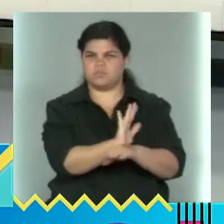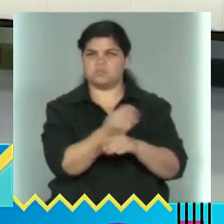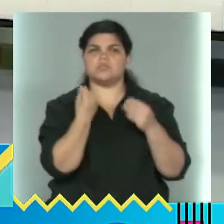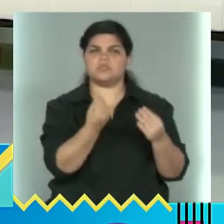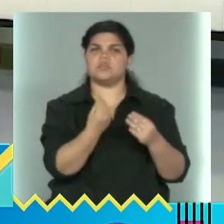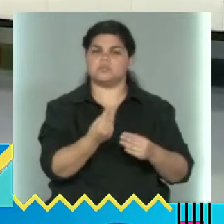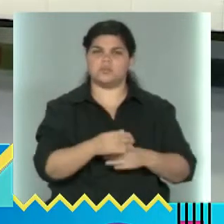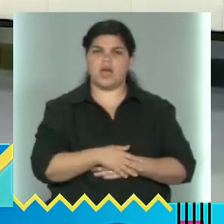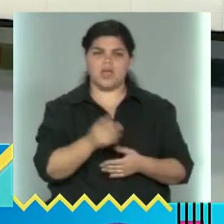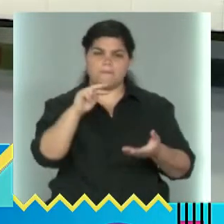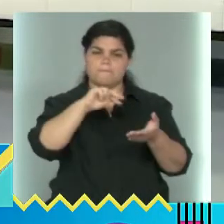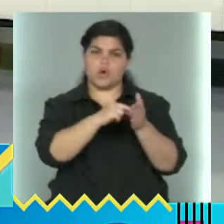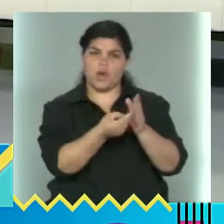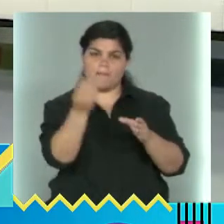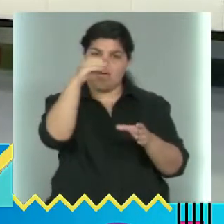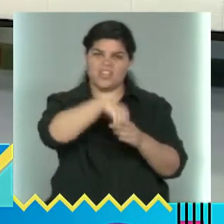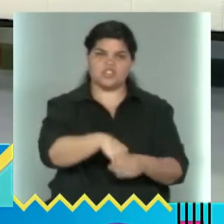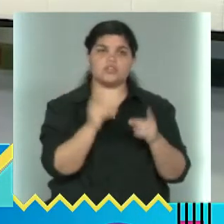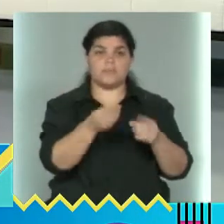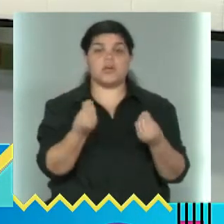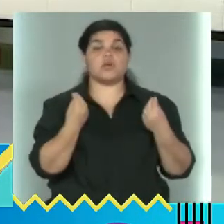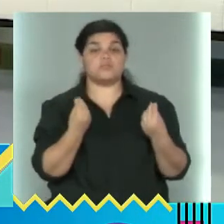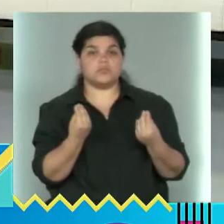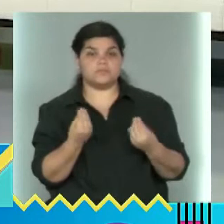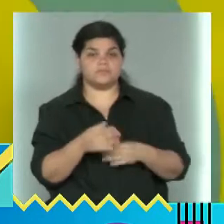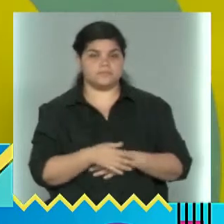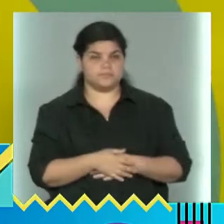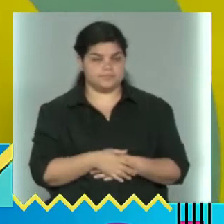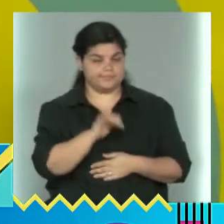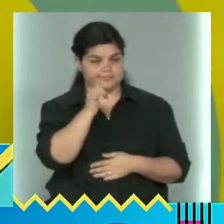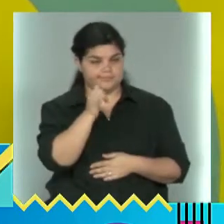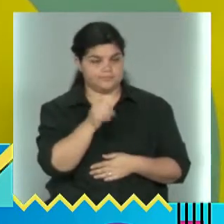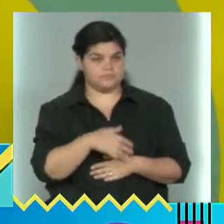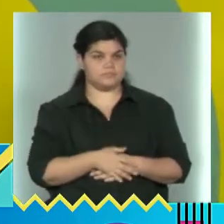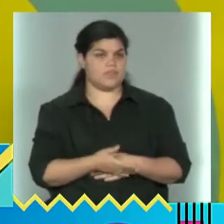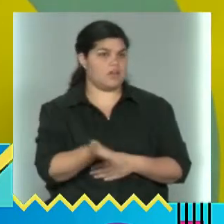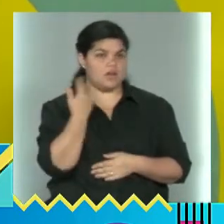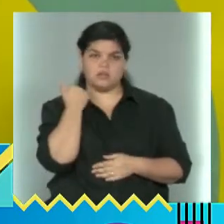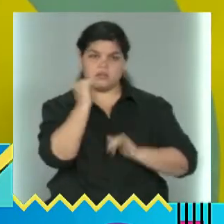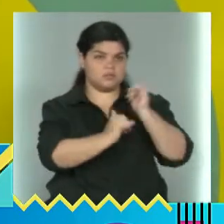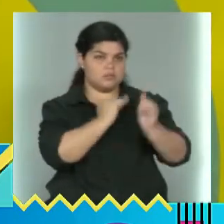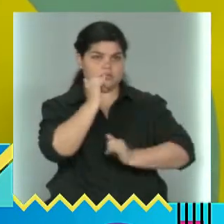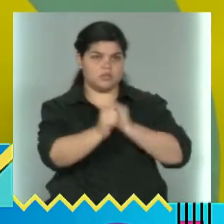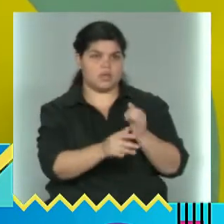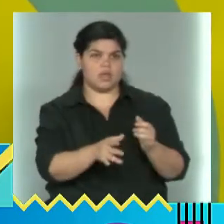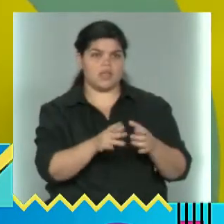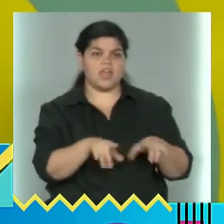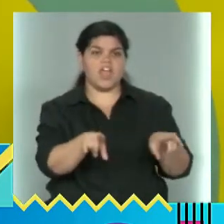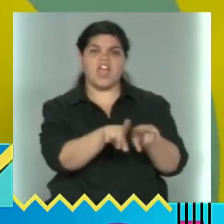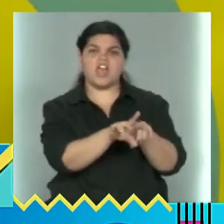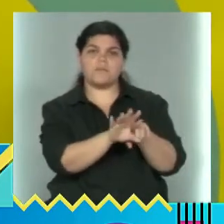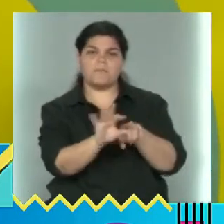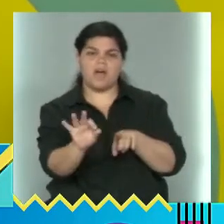conflicto externo, si es que tiene esa visión. Sí, en realidad cuando hablábamos de la Hermandad Musulmana